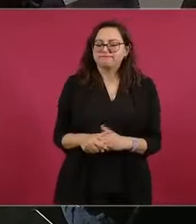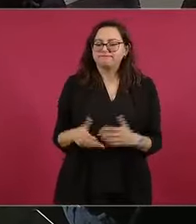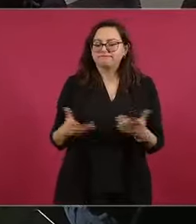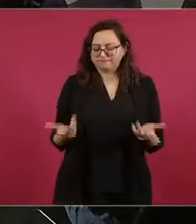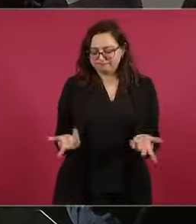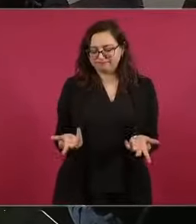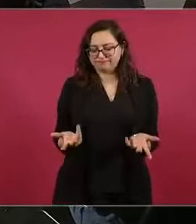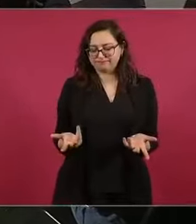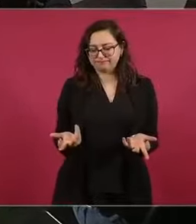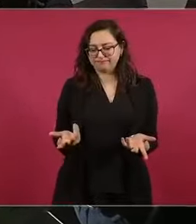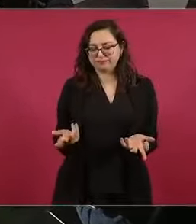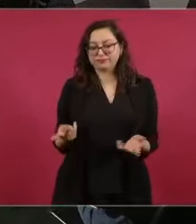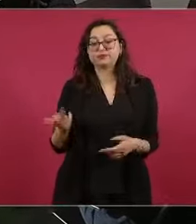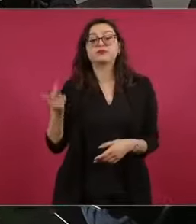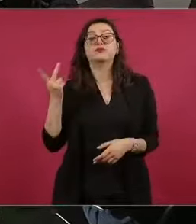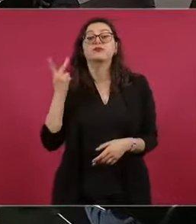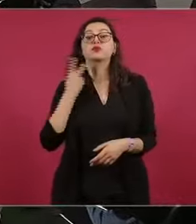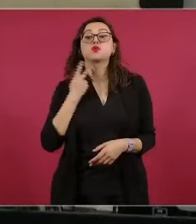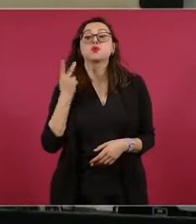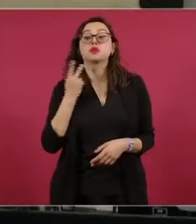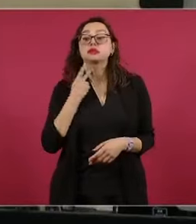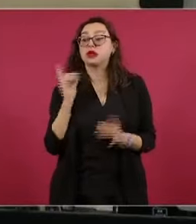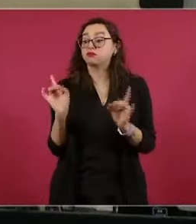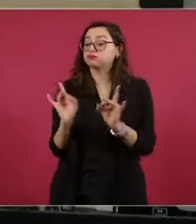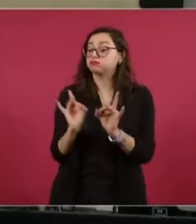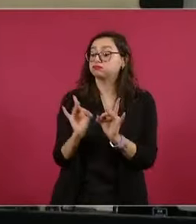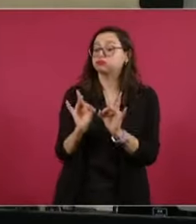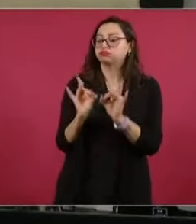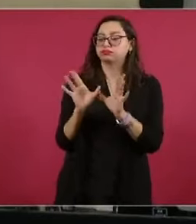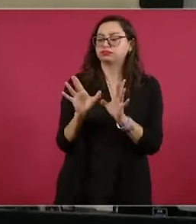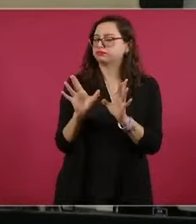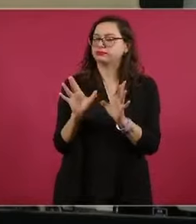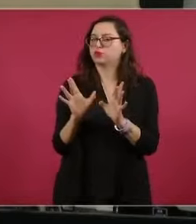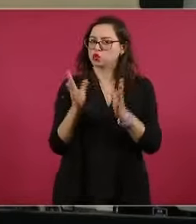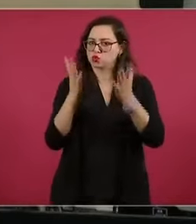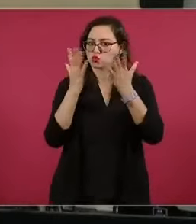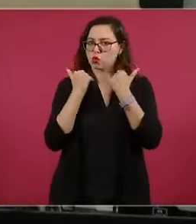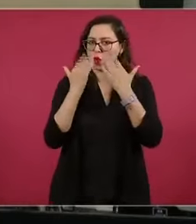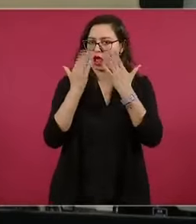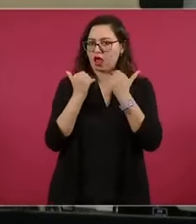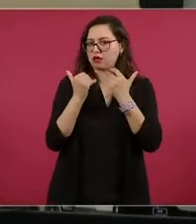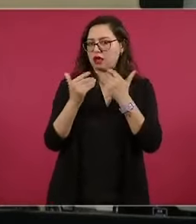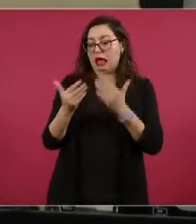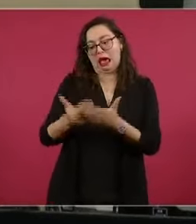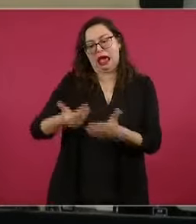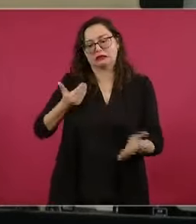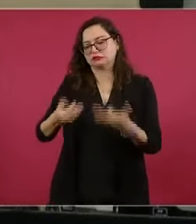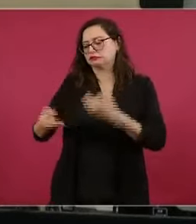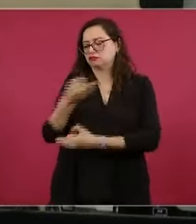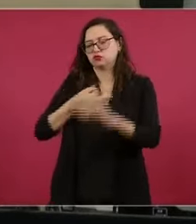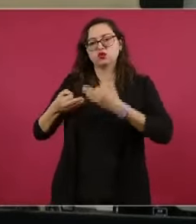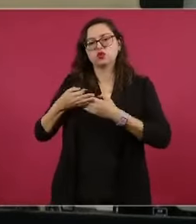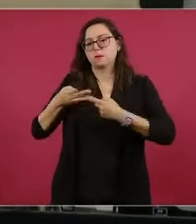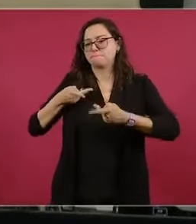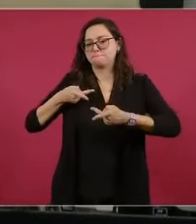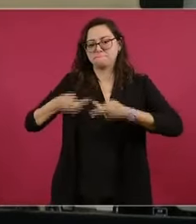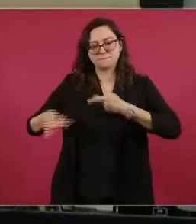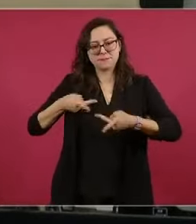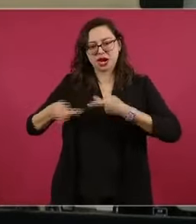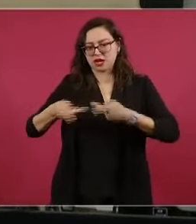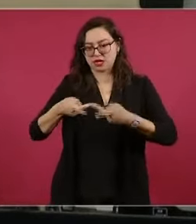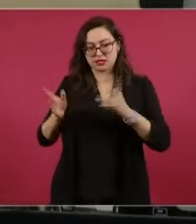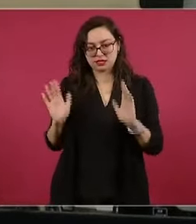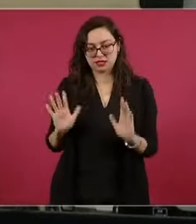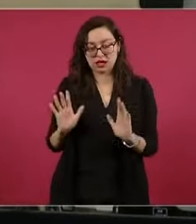Dicen que en política no hay coincidencias, ¿sí? Y eso porque lo menciono, porque ahorita estamos viendo aquí en redes